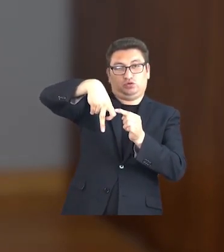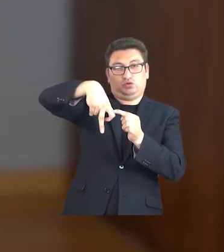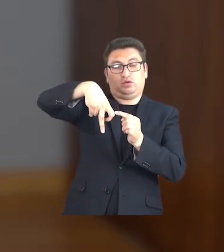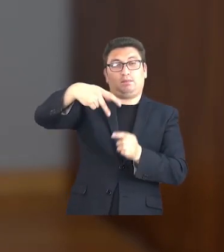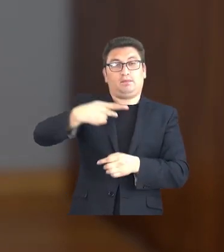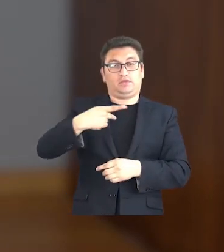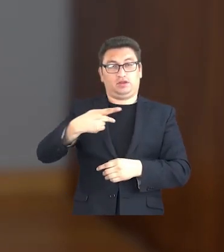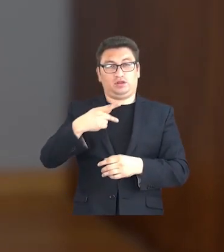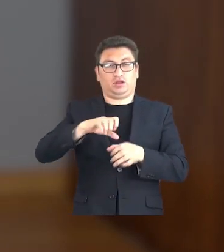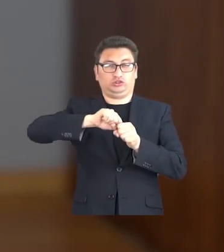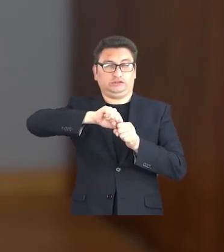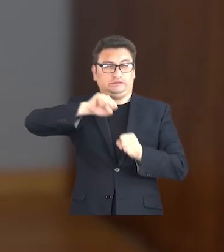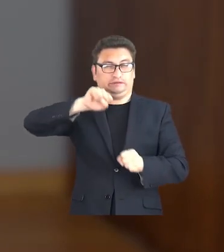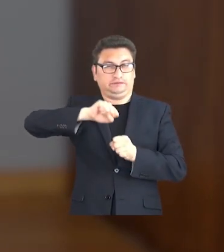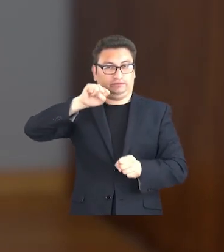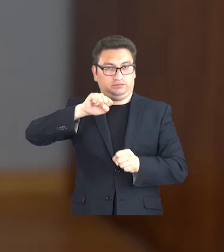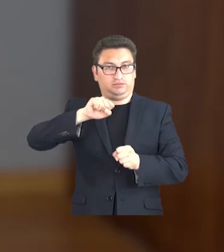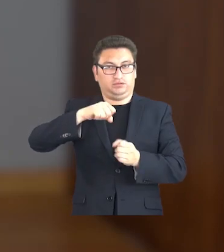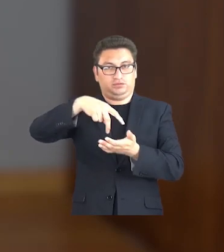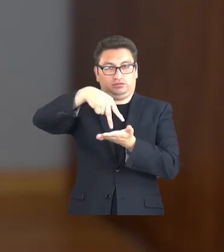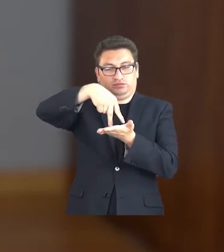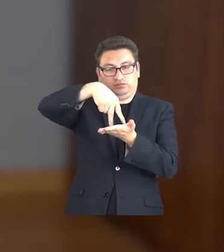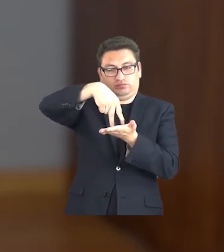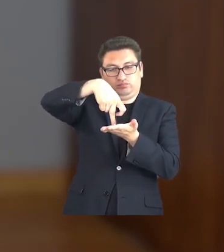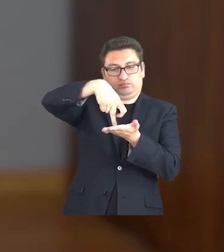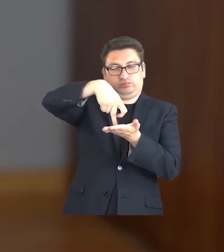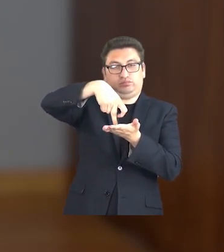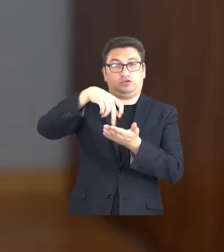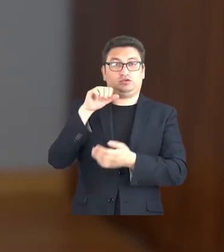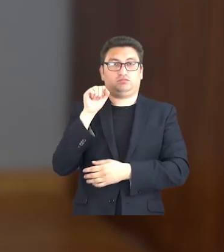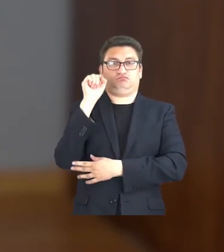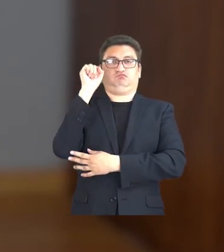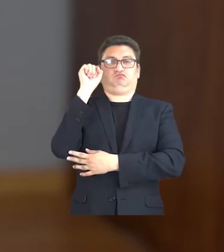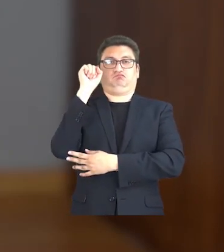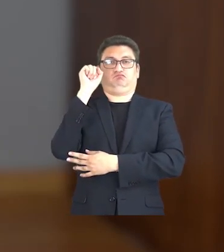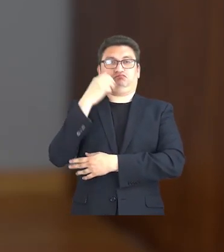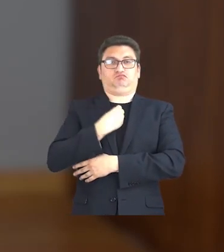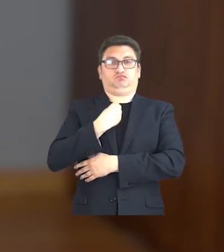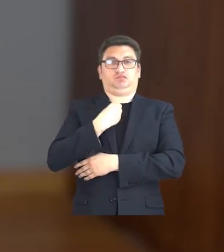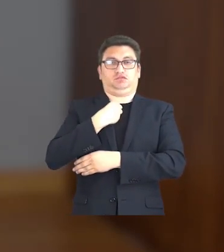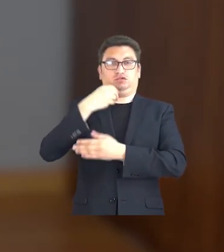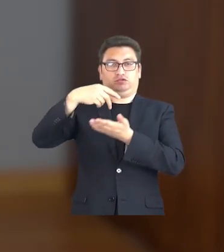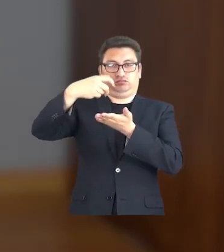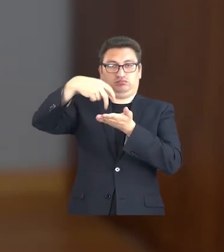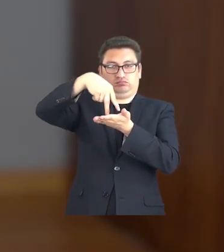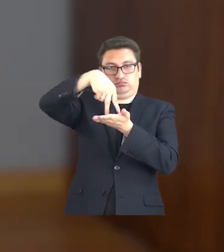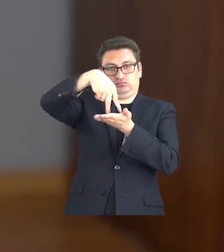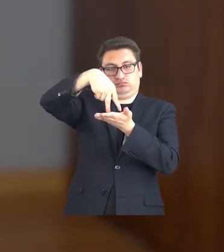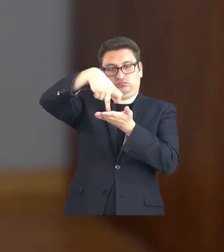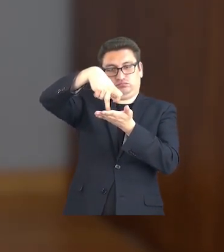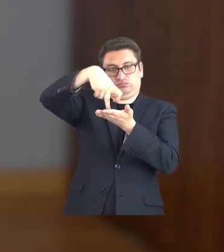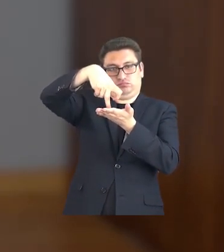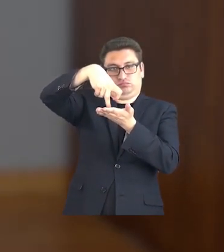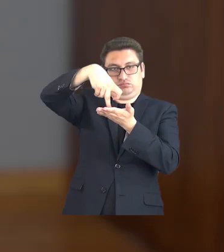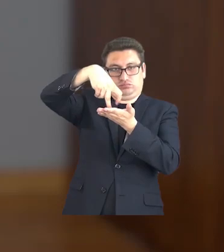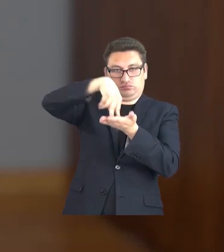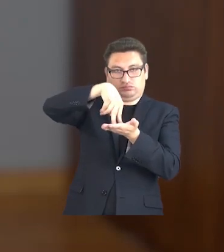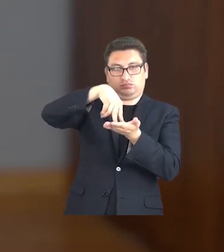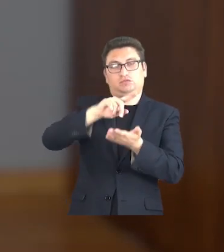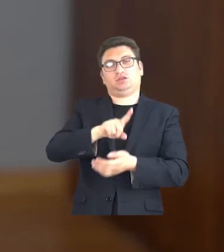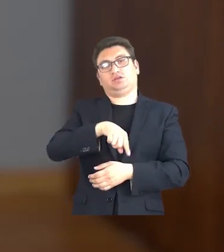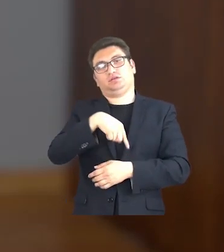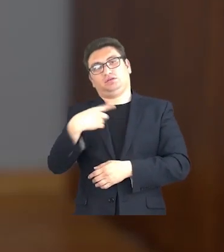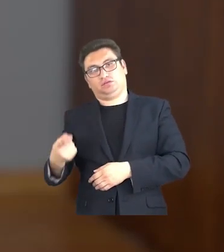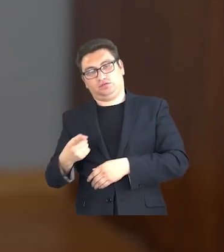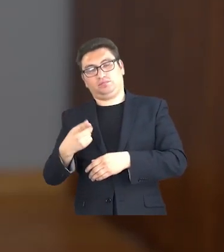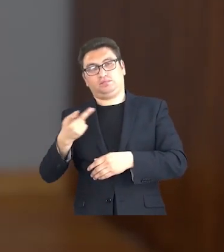del muslo. Mantén las rodillas juntas y la espalda recta. Regresa a la posición inicial y repite